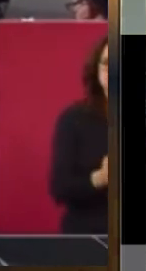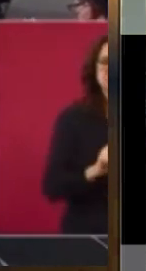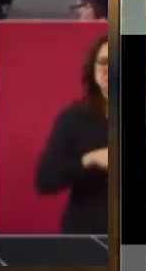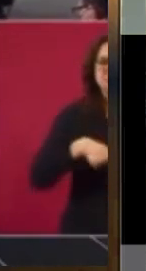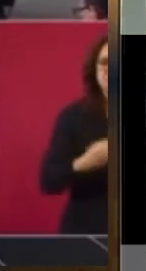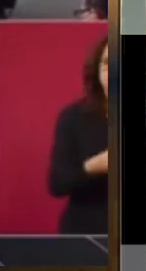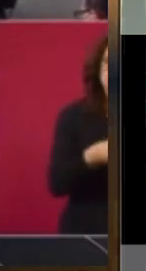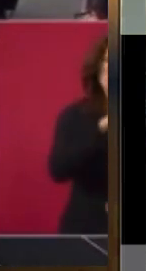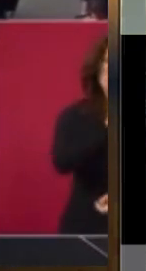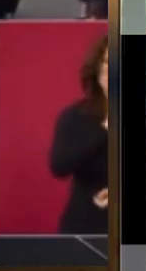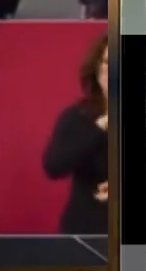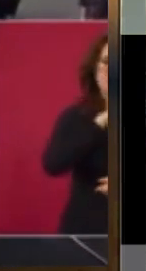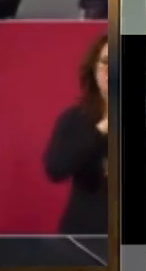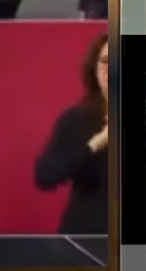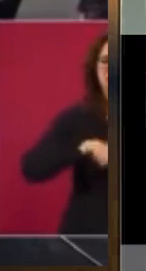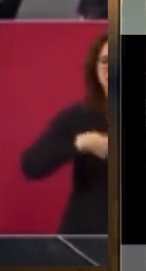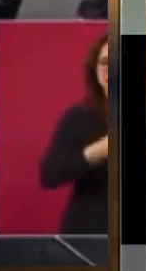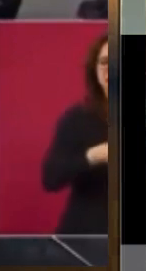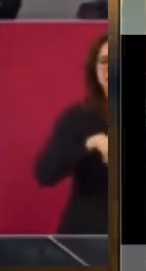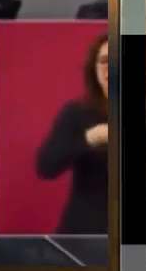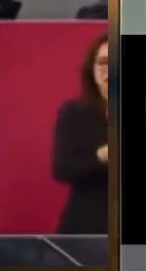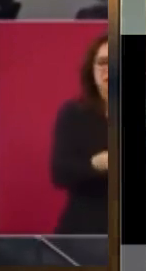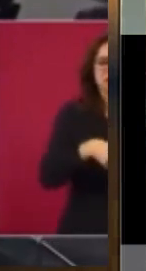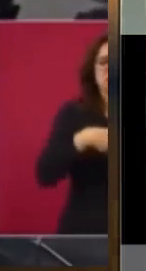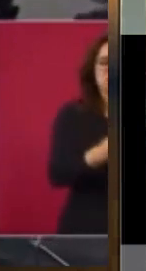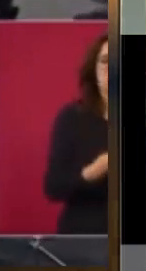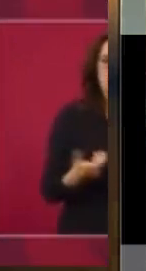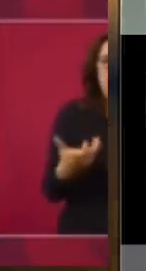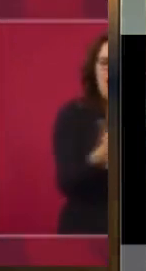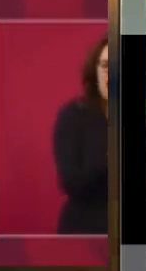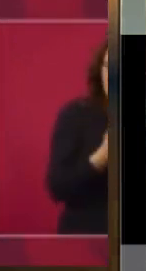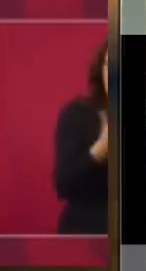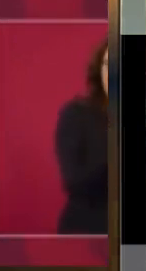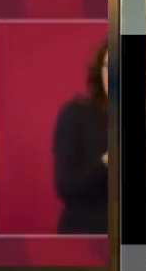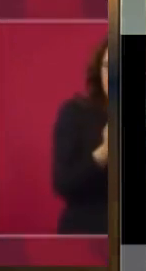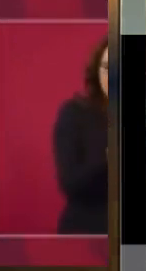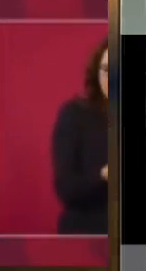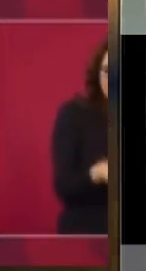interés público, era la ganancia,